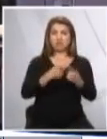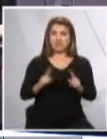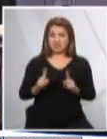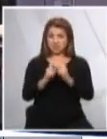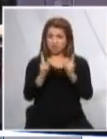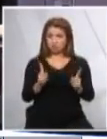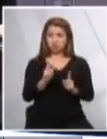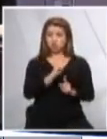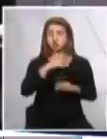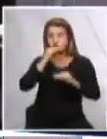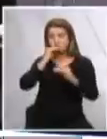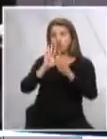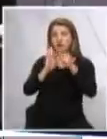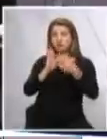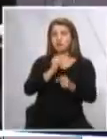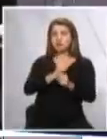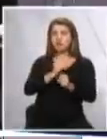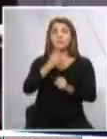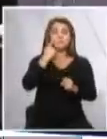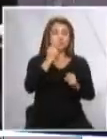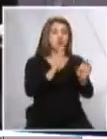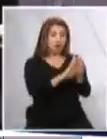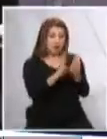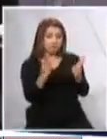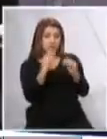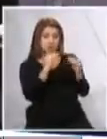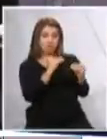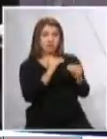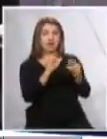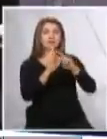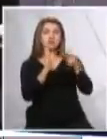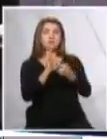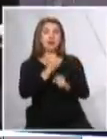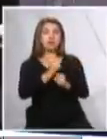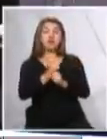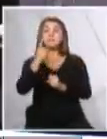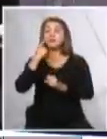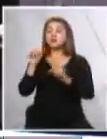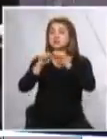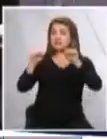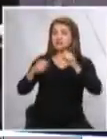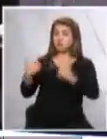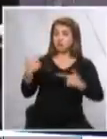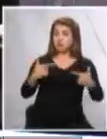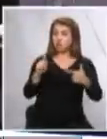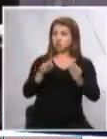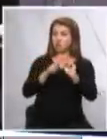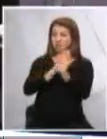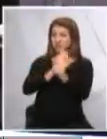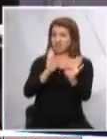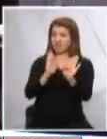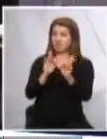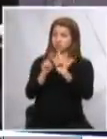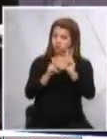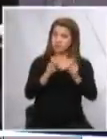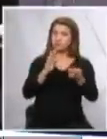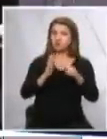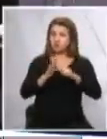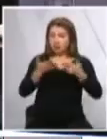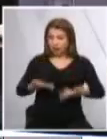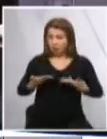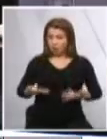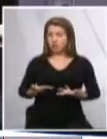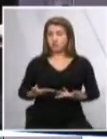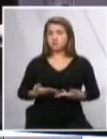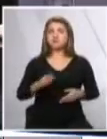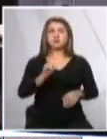la reforma laboral. Y el problema que tenemos, es que el sistema político no hace nada para salir de la crisis actual. Esa hablemos es la realidad. De la